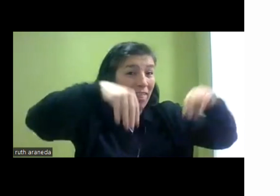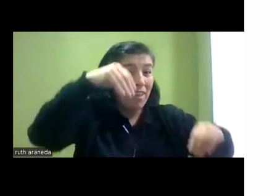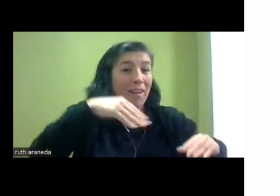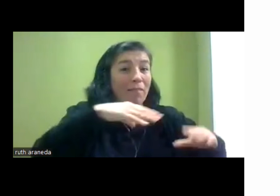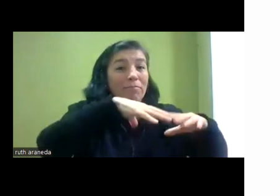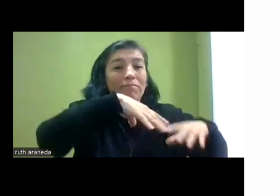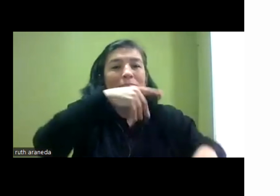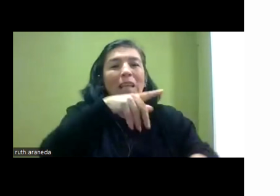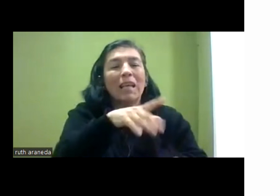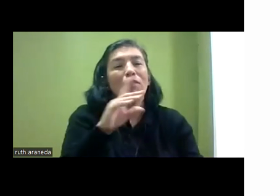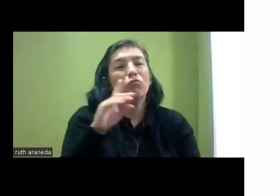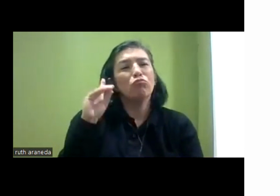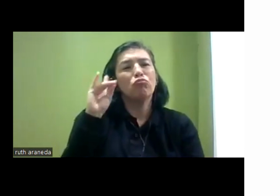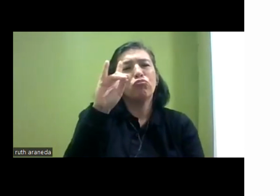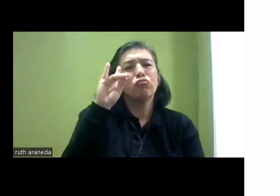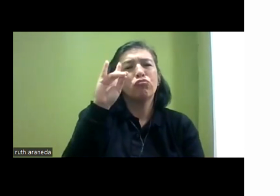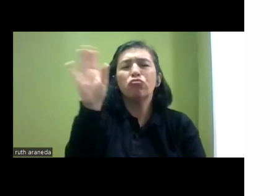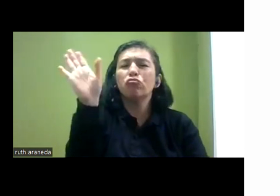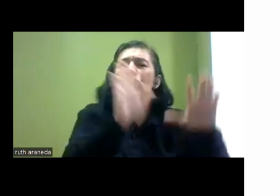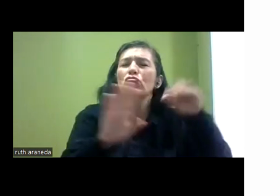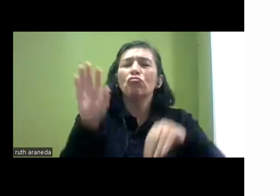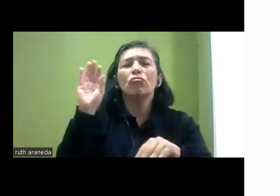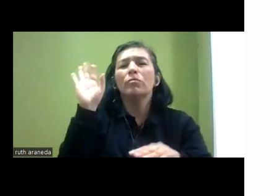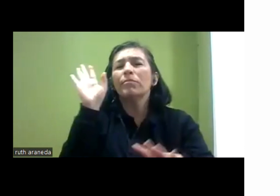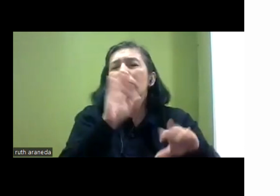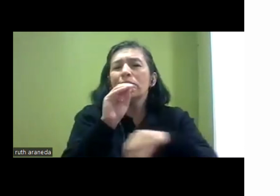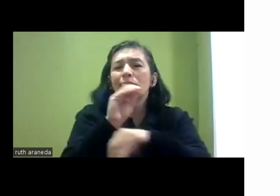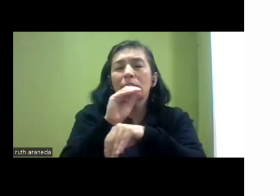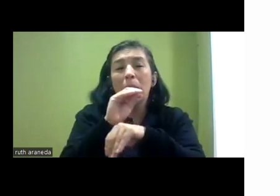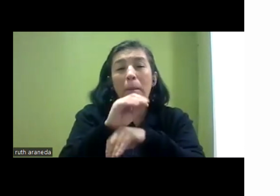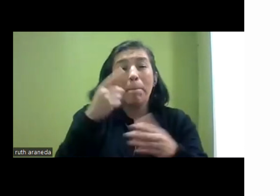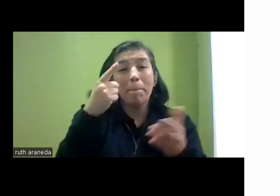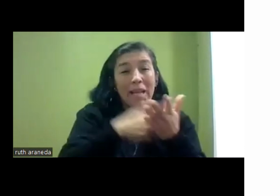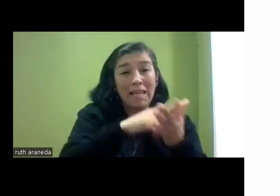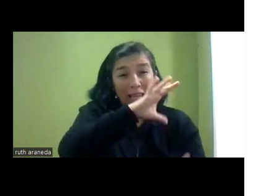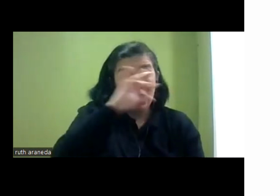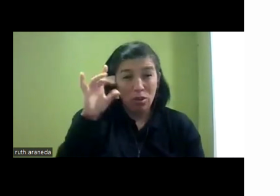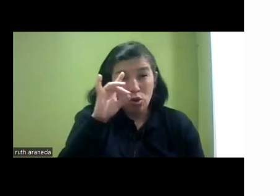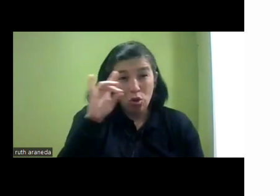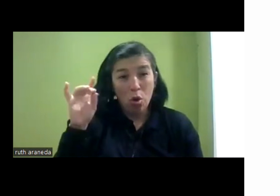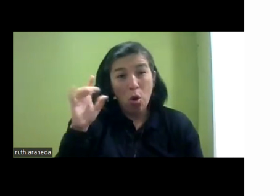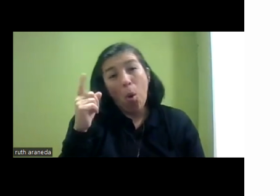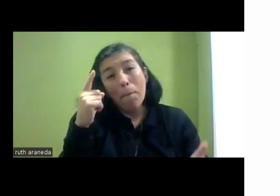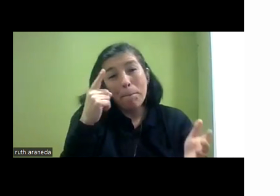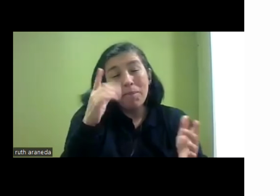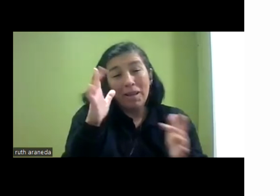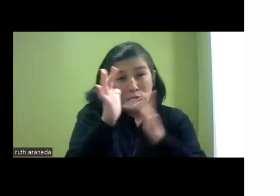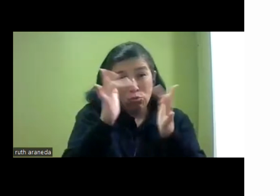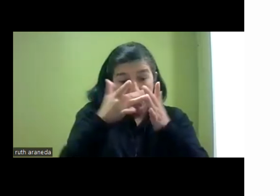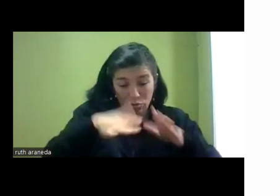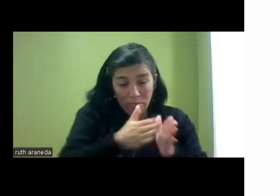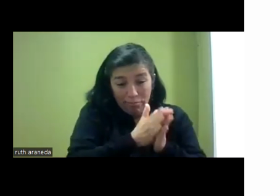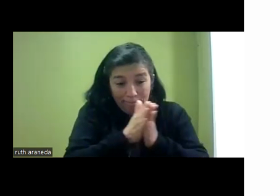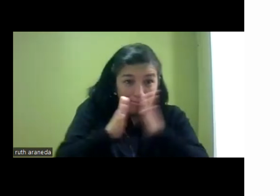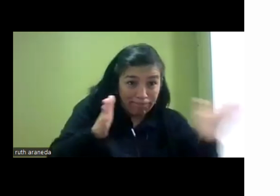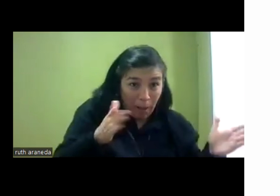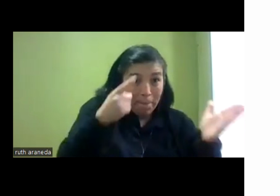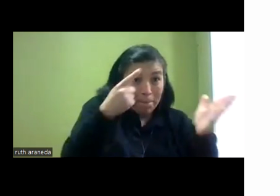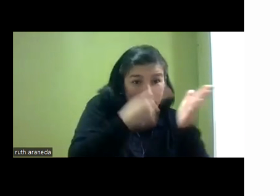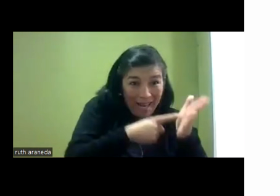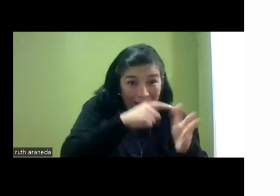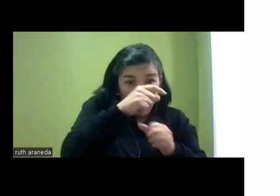domesticación de camélidos parte mucho más temprano, pero al 500 después de Cristo o al 1000 después de Cristo está totalmente